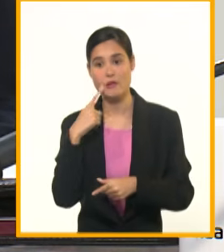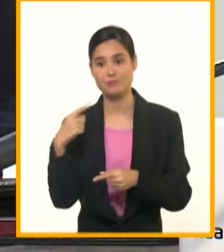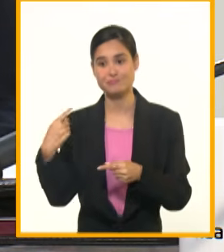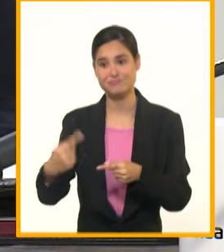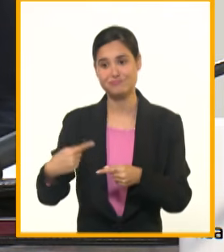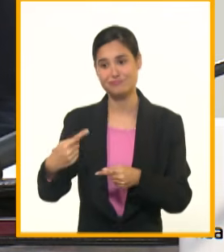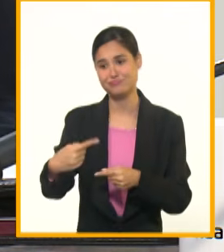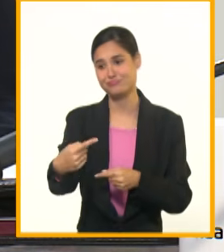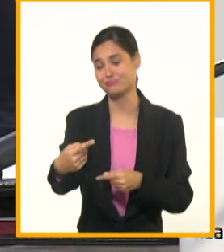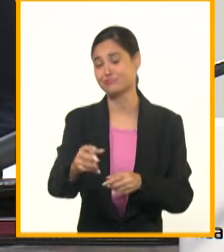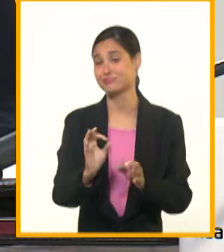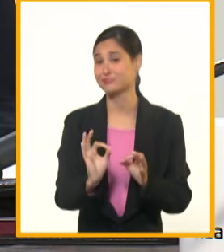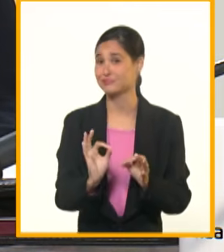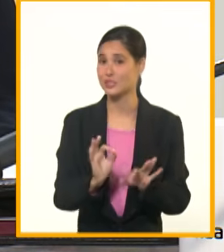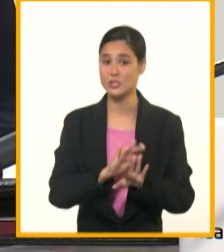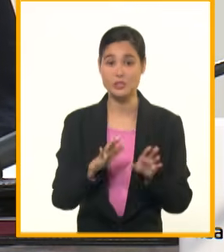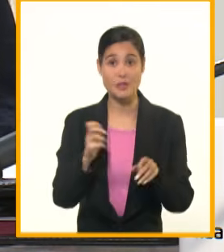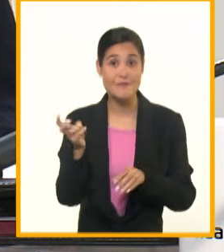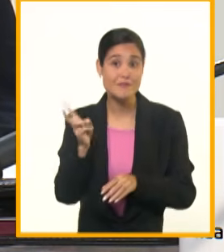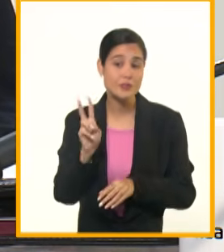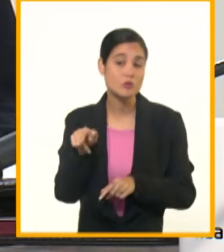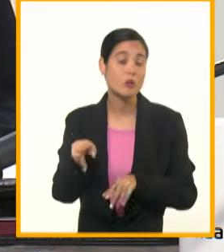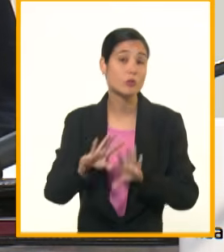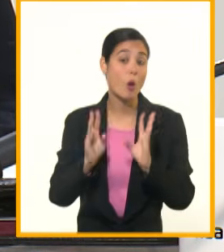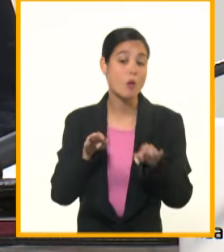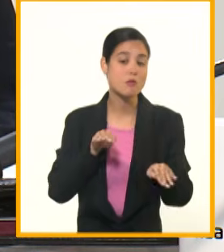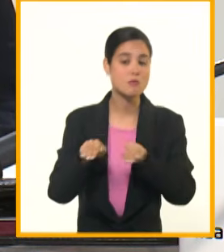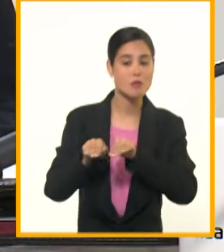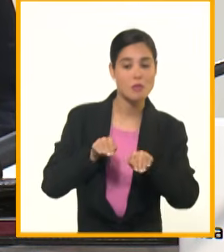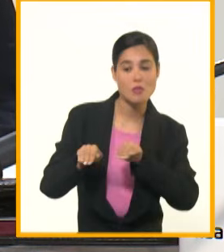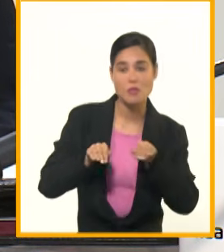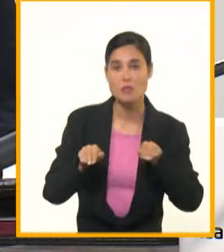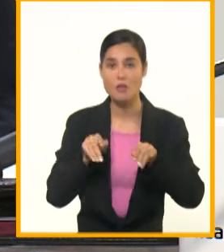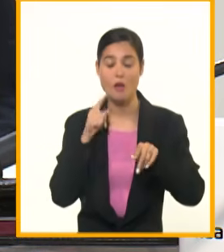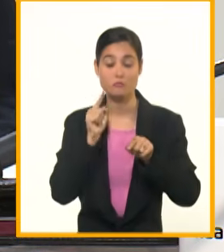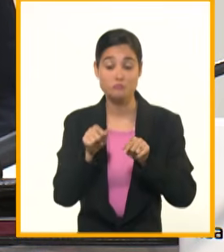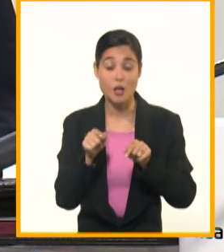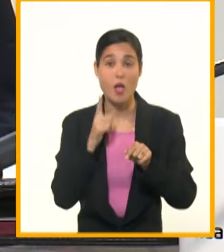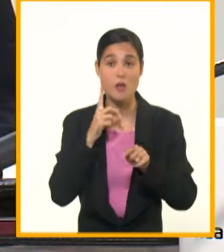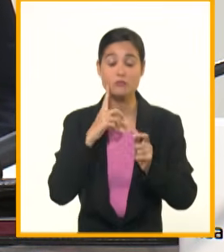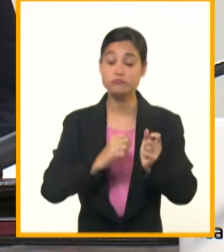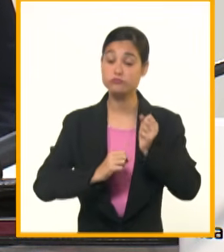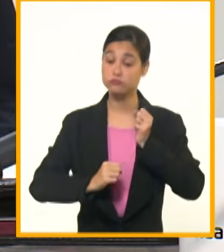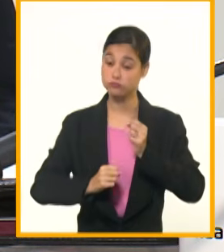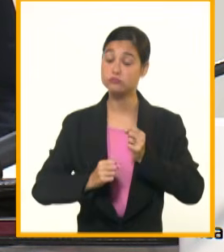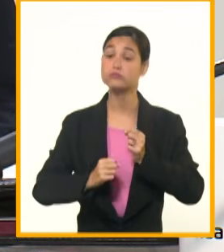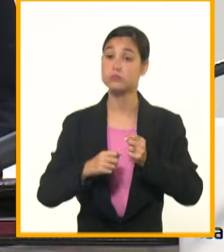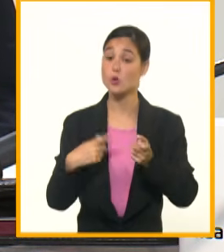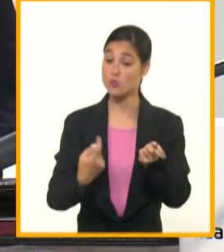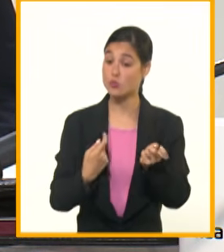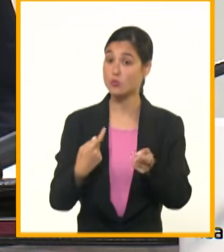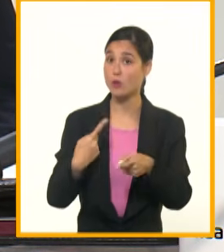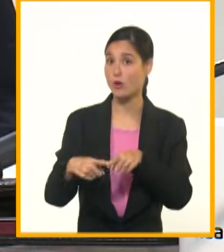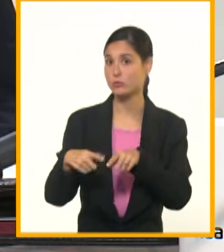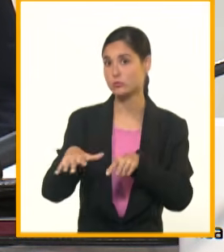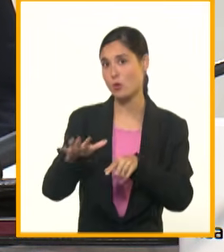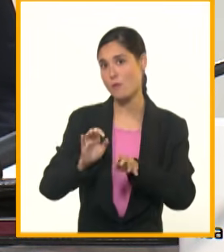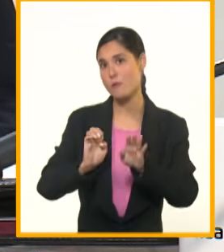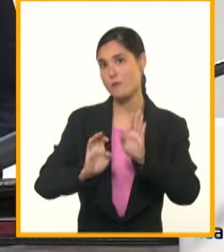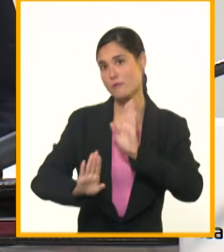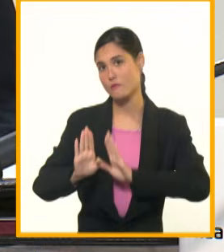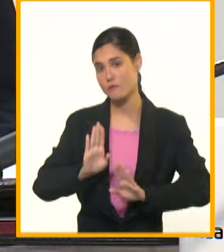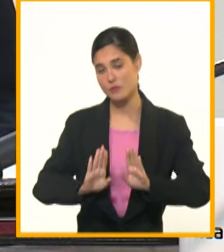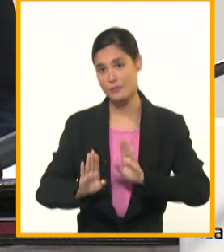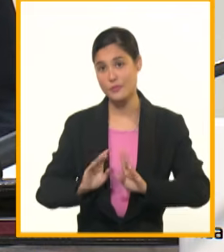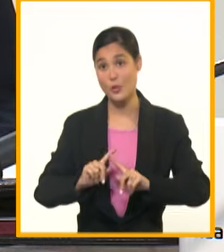exigencias al gobierno de Venezuela, intentos de doblegar al gobierno venezolano, cuando a la vez se ha conocido